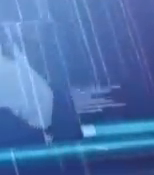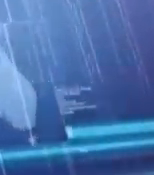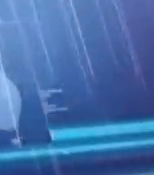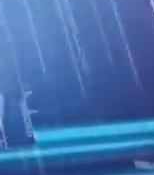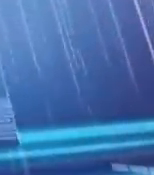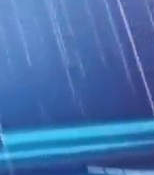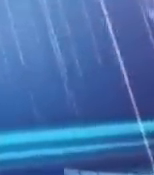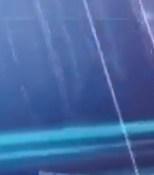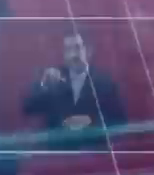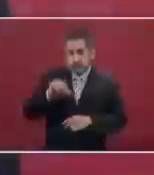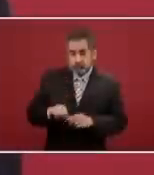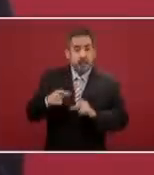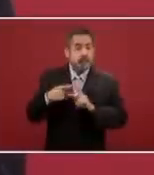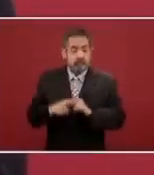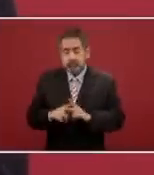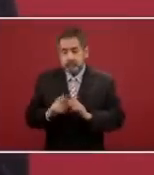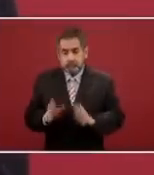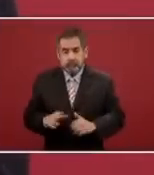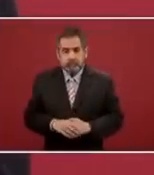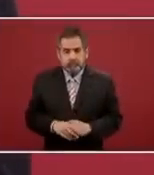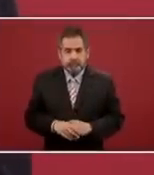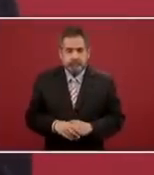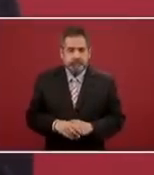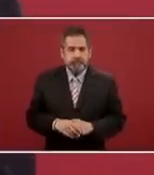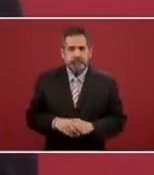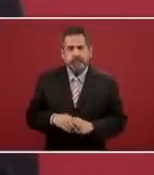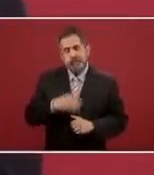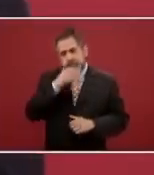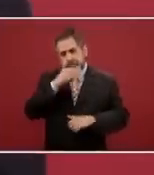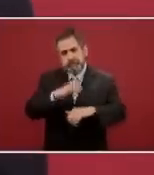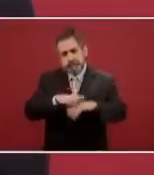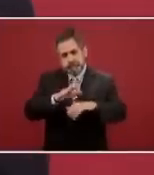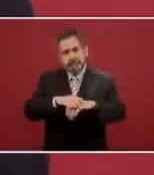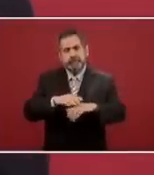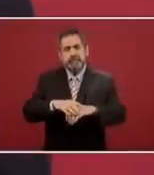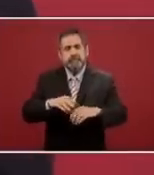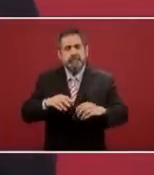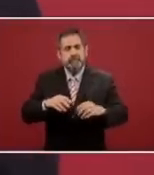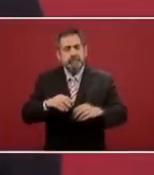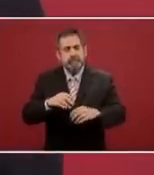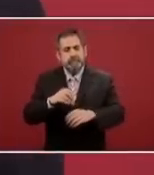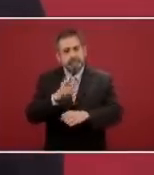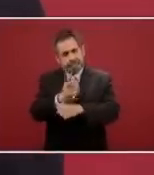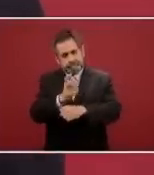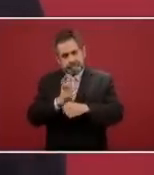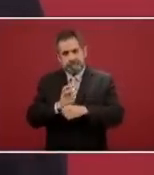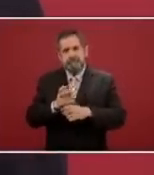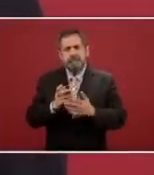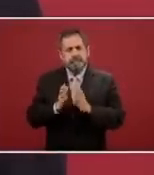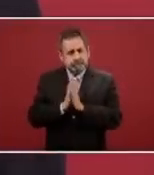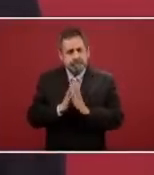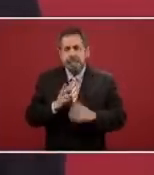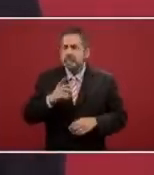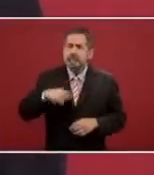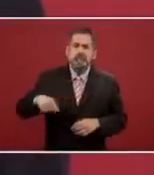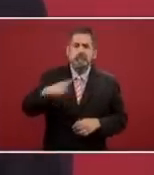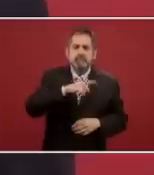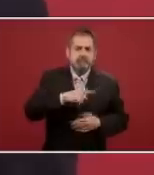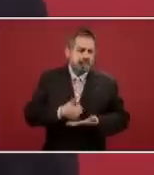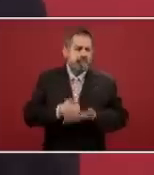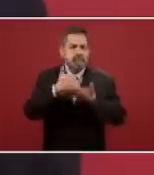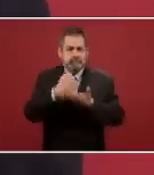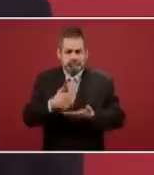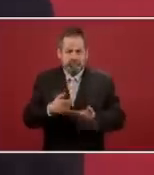no se vale. Vamos a escucharlo. Termino pues invitándoles a que participen, que ayuden,